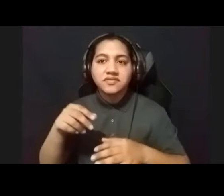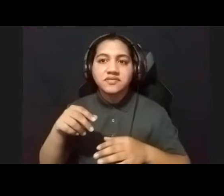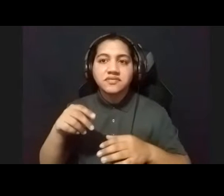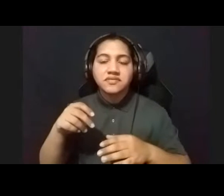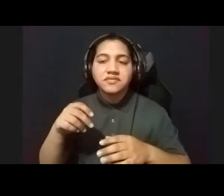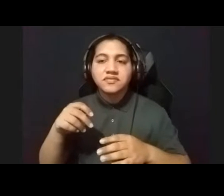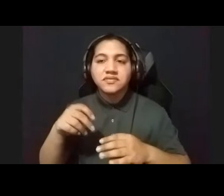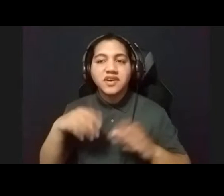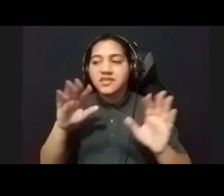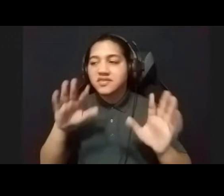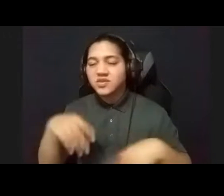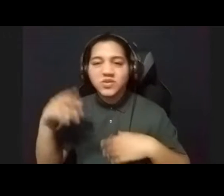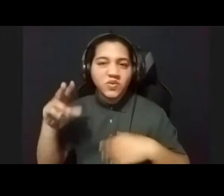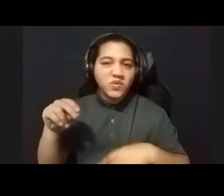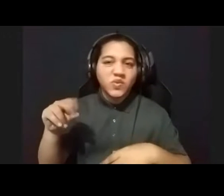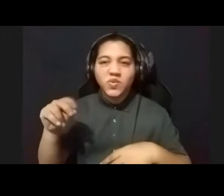ay, no,